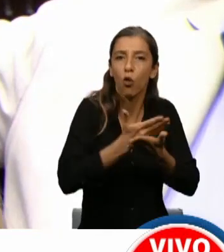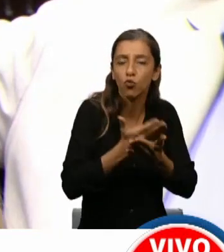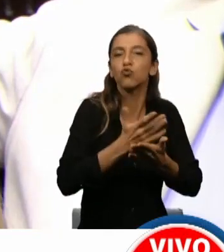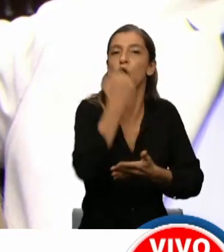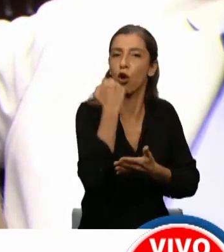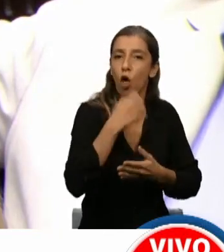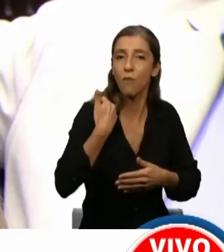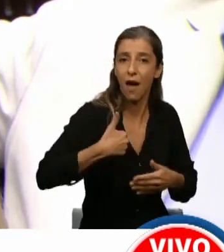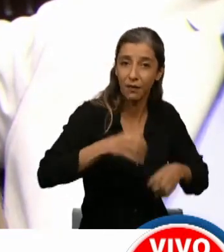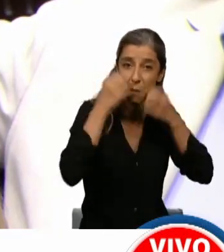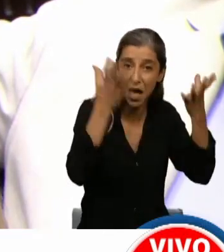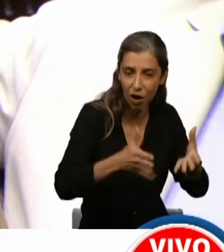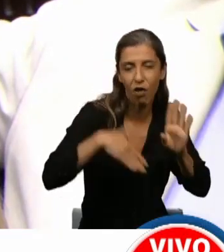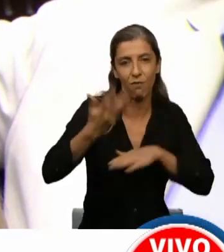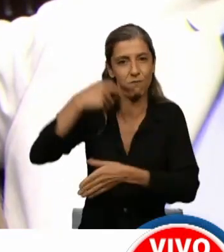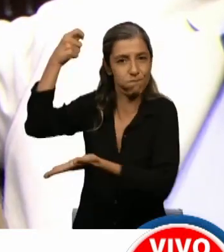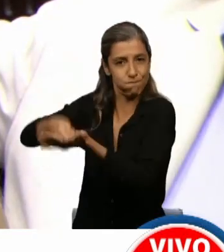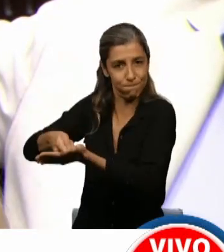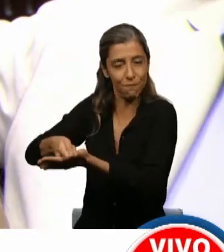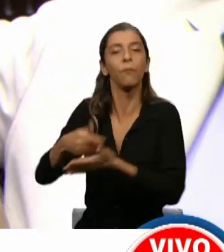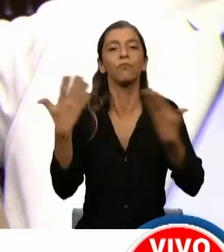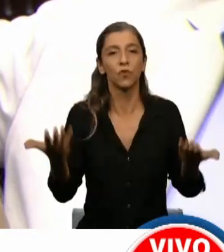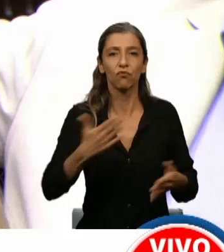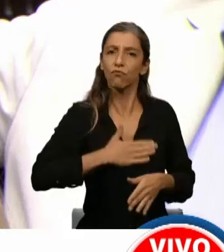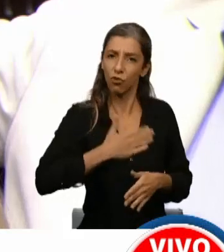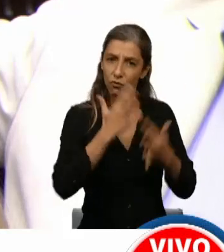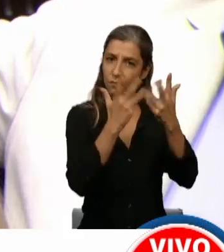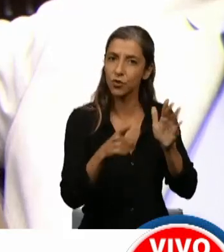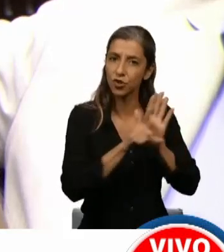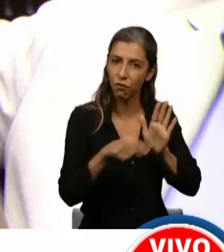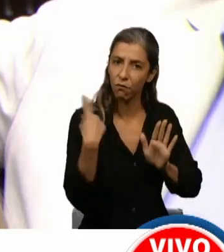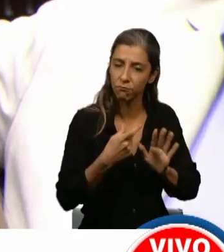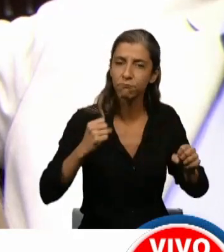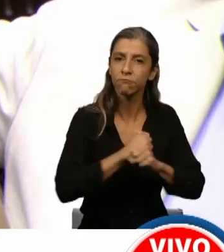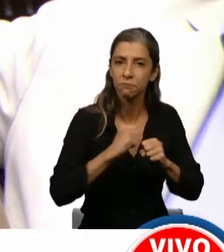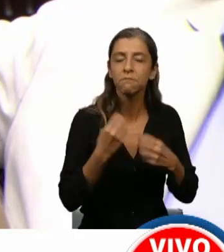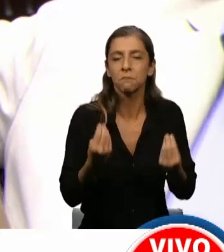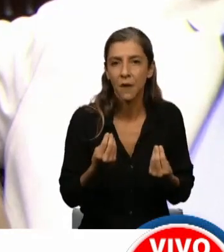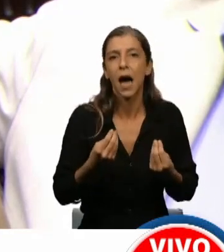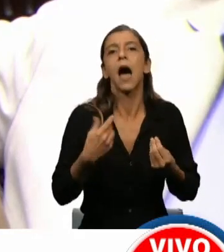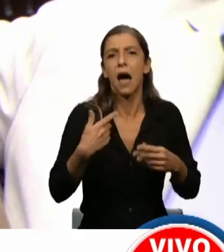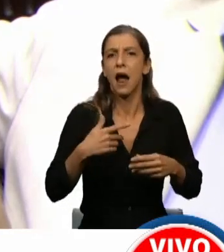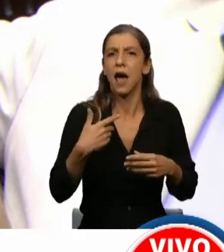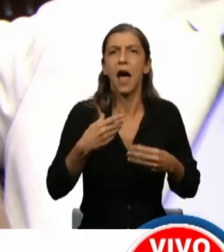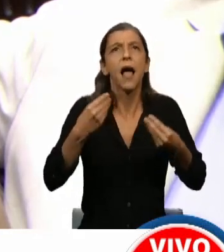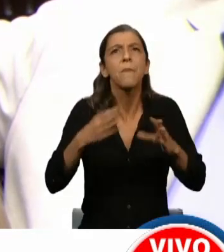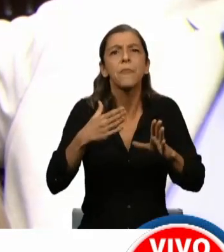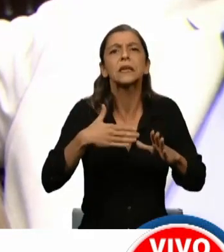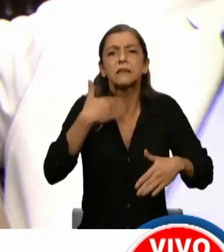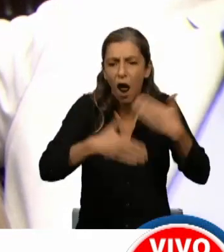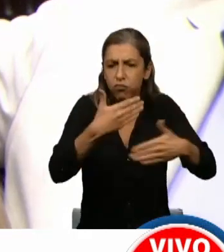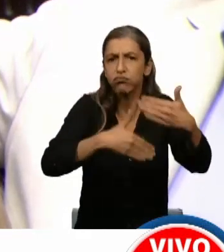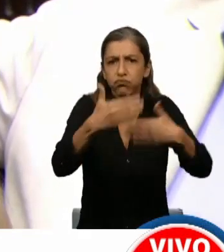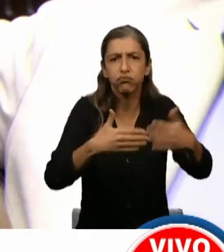presidente, celebro que estemos tratando un proyecto de ley que se enmarca en la doctrina nacida durante el gobierno de Néstor Kirchner y